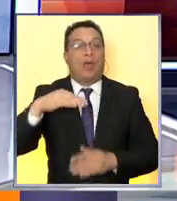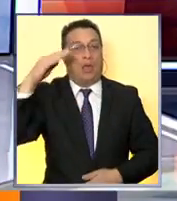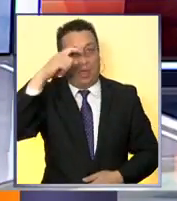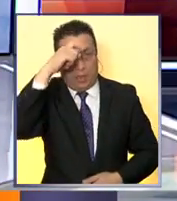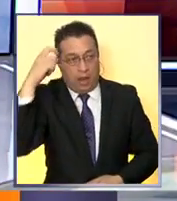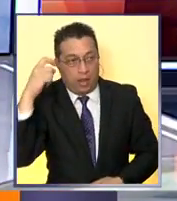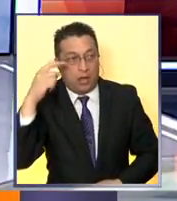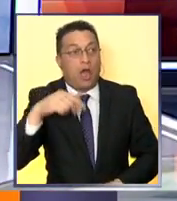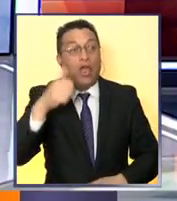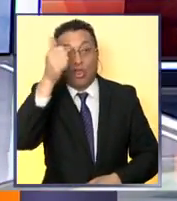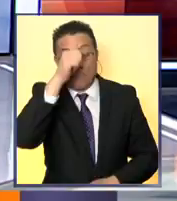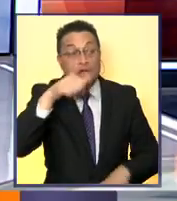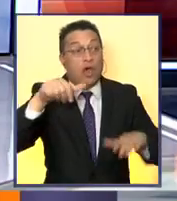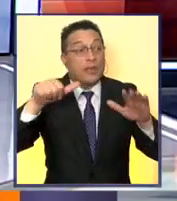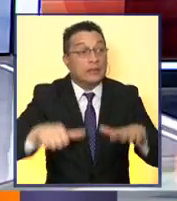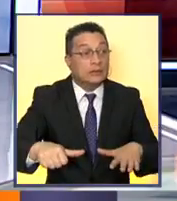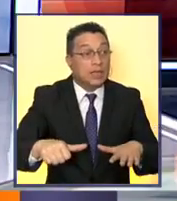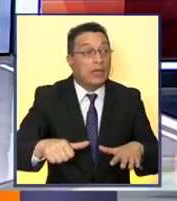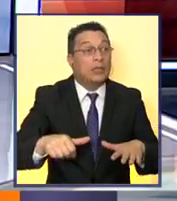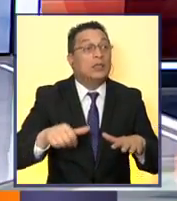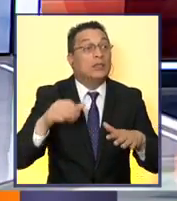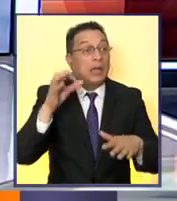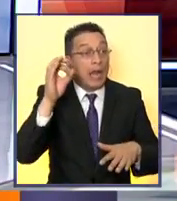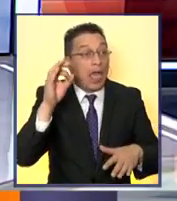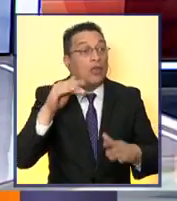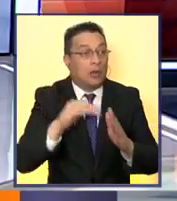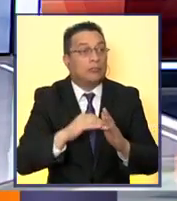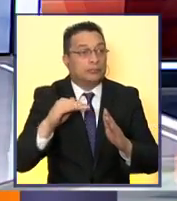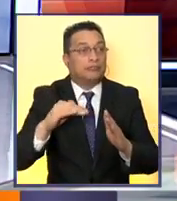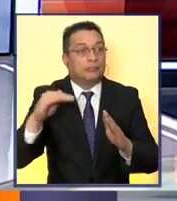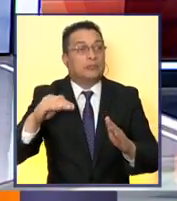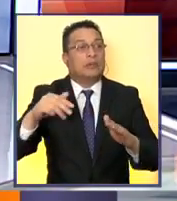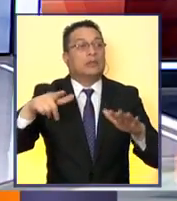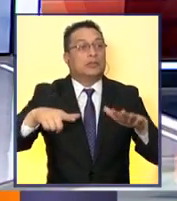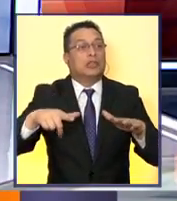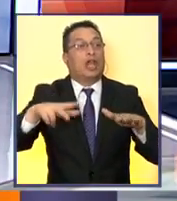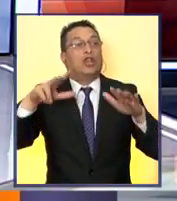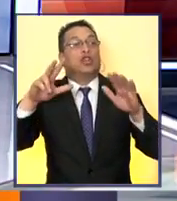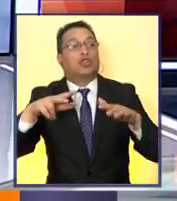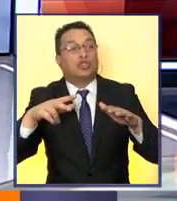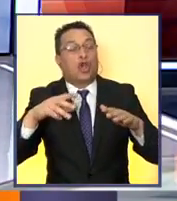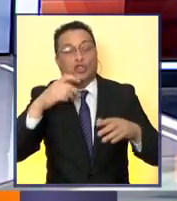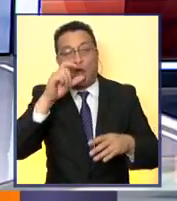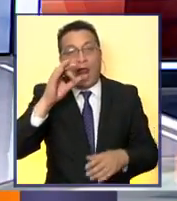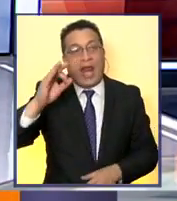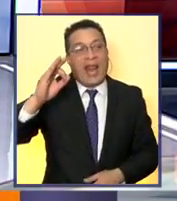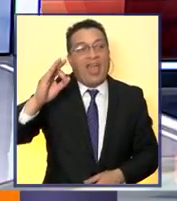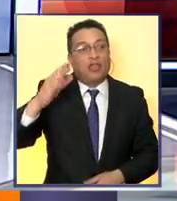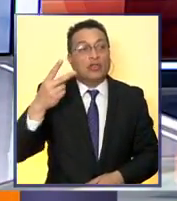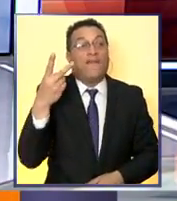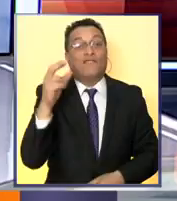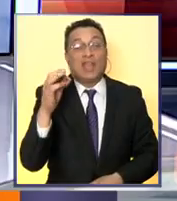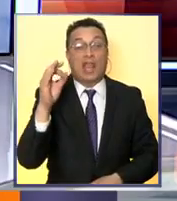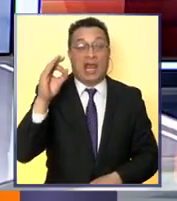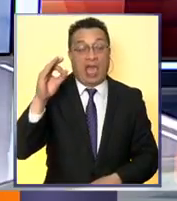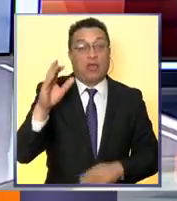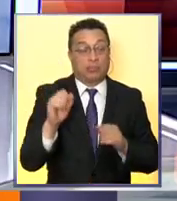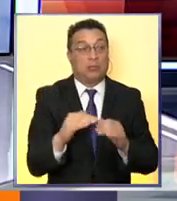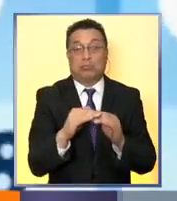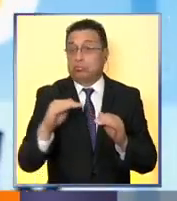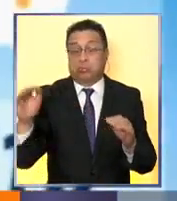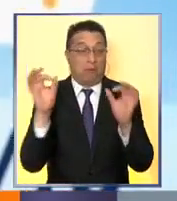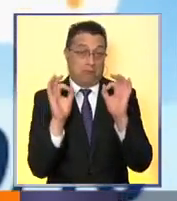domingo 16 grados y de ahí comienzan a subir las temperaturas, incluso el día miércoles con 20 grados. Bastante bien. De ahí en adelante bastante